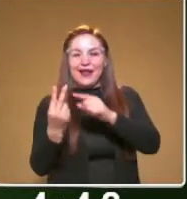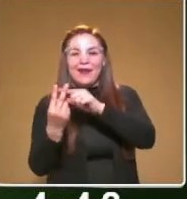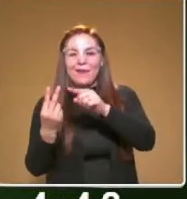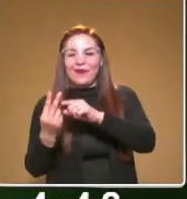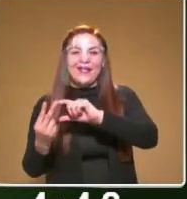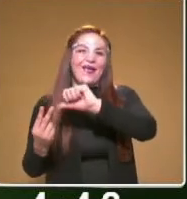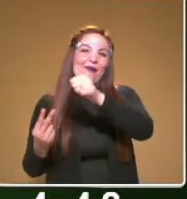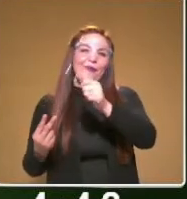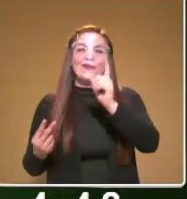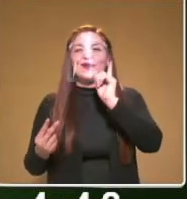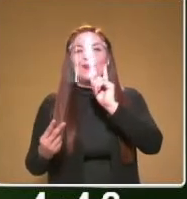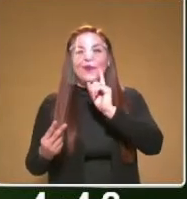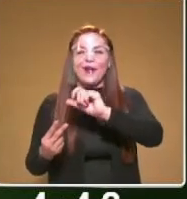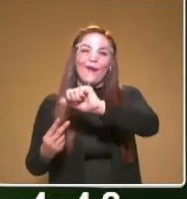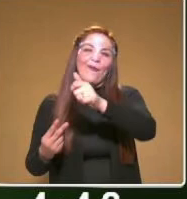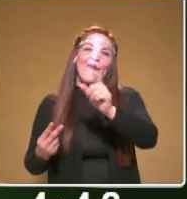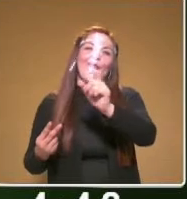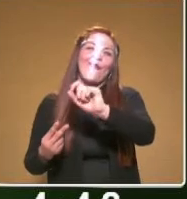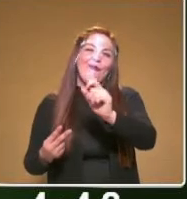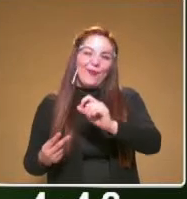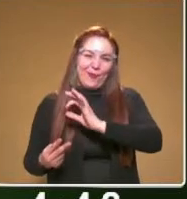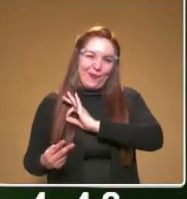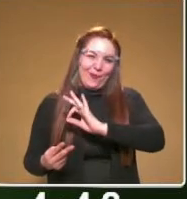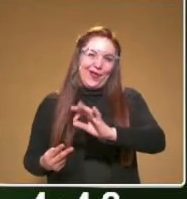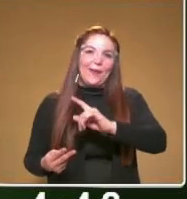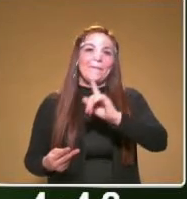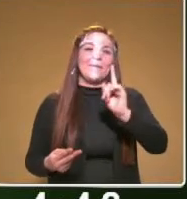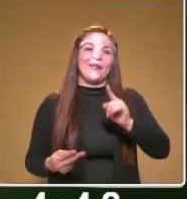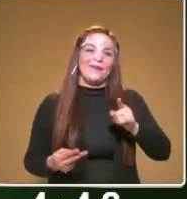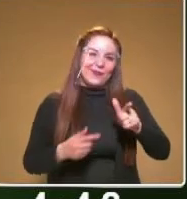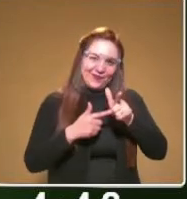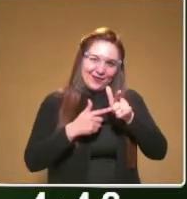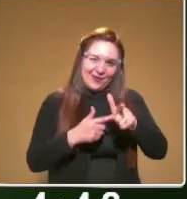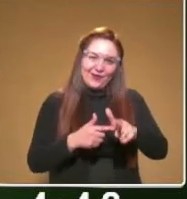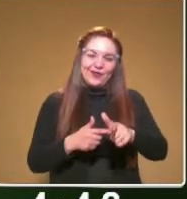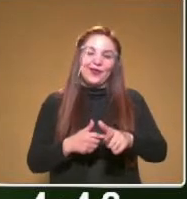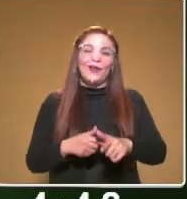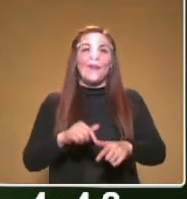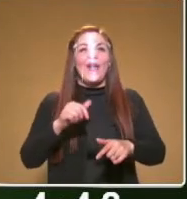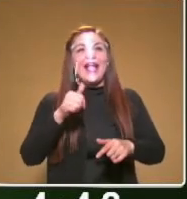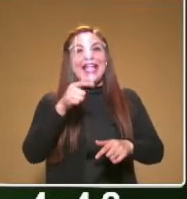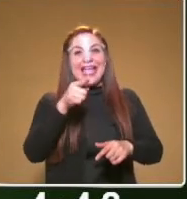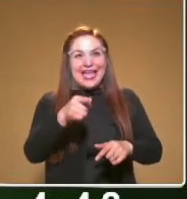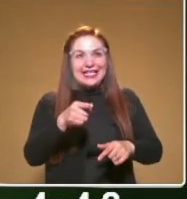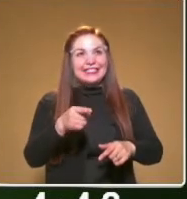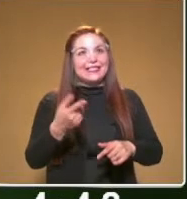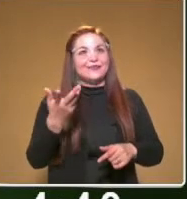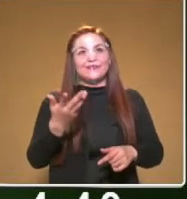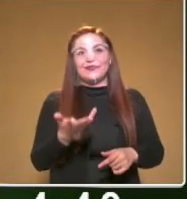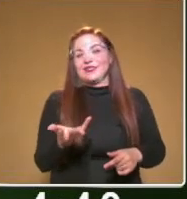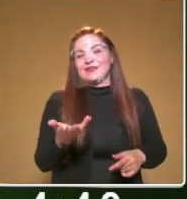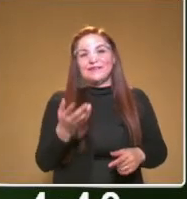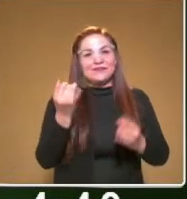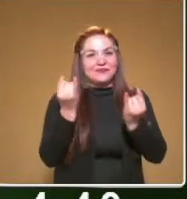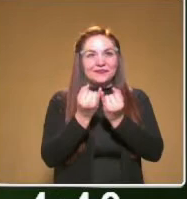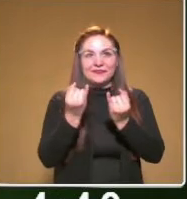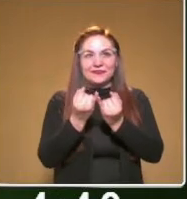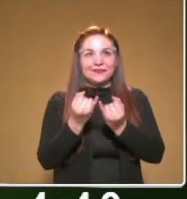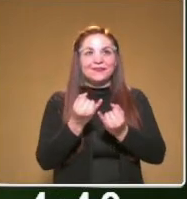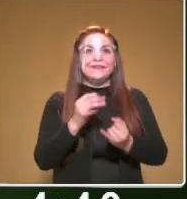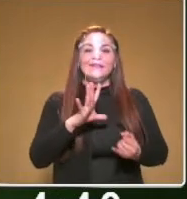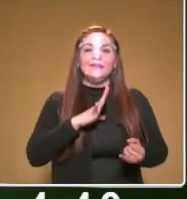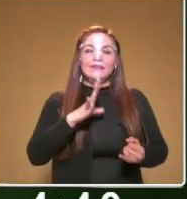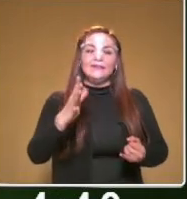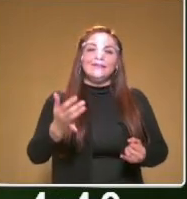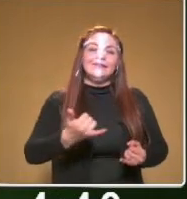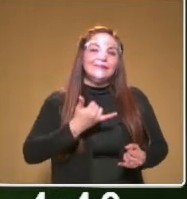otro galán. ¿Verdad? Bueno, continuando, maestra, en la tragedia es muy común que esté el error trágico, que